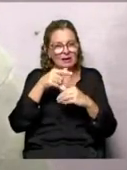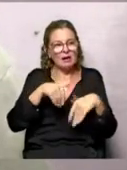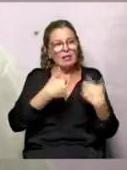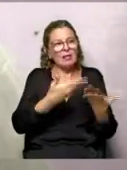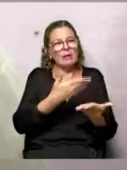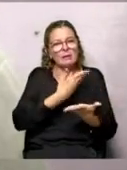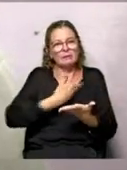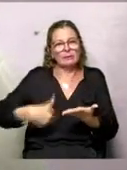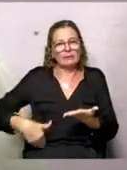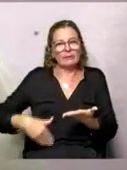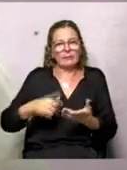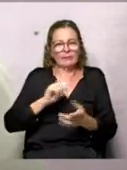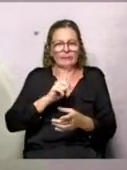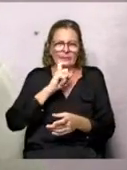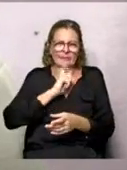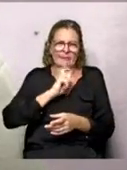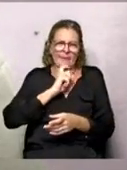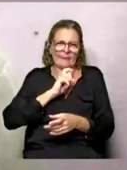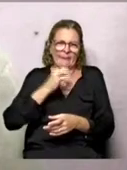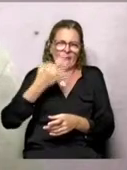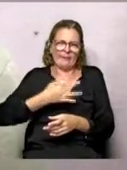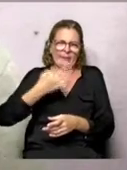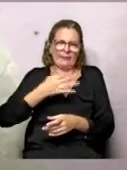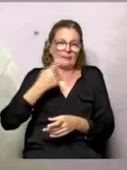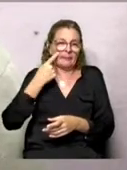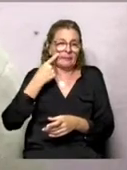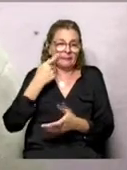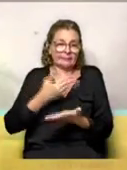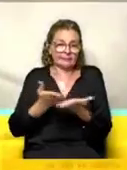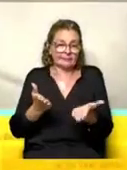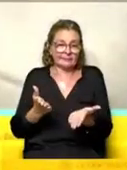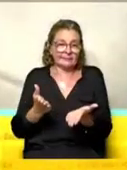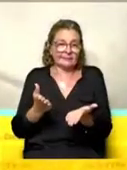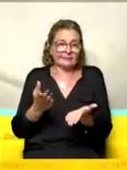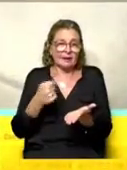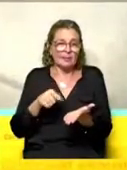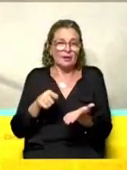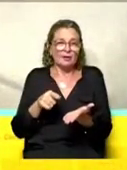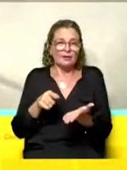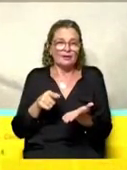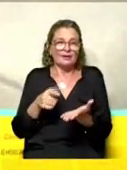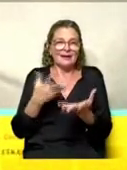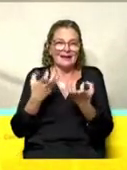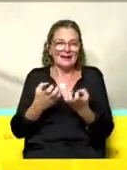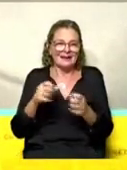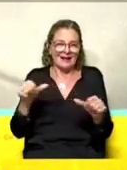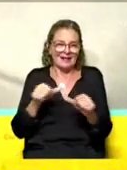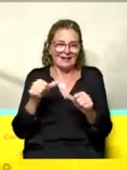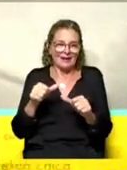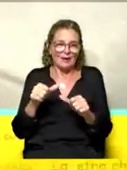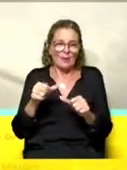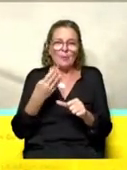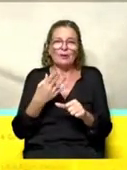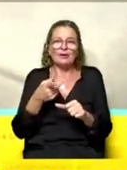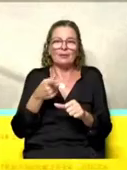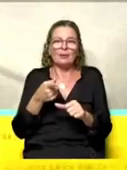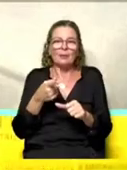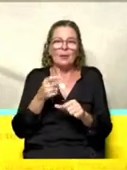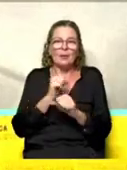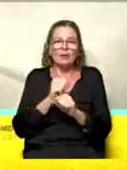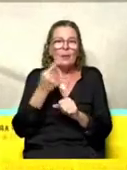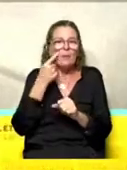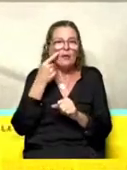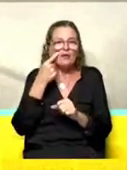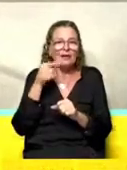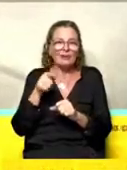entregaba, cosa que no es cierta y que se pudo comprobar, pero no hubo voluntad de querer hacerlo, y porque nosotros hubiéramos podido probar que